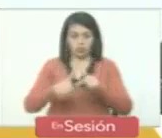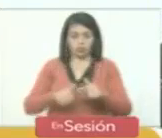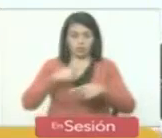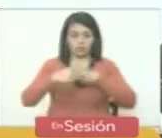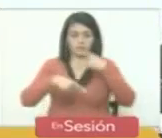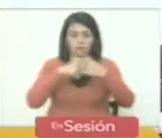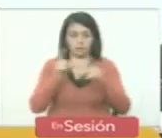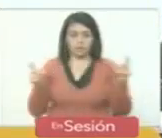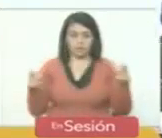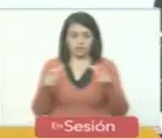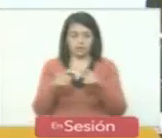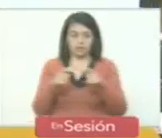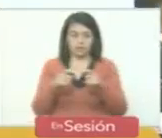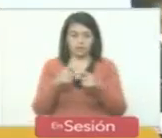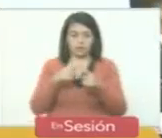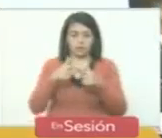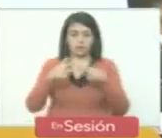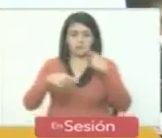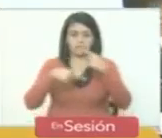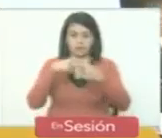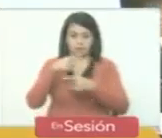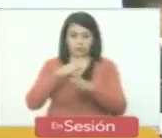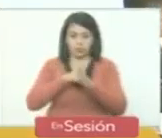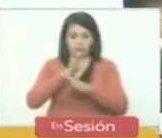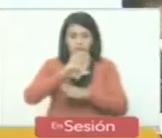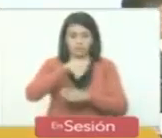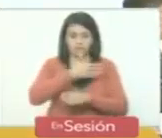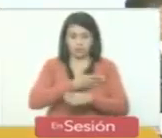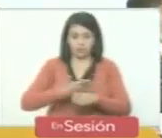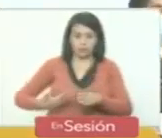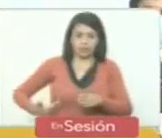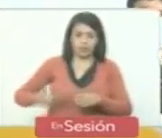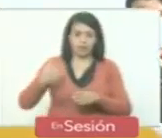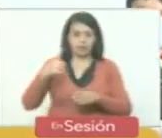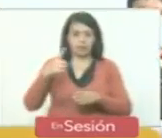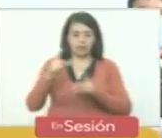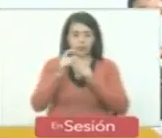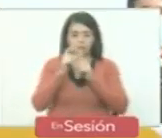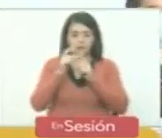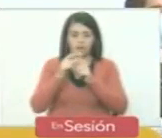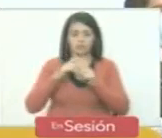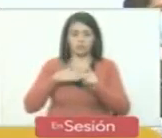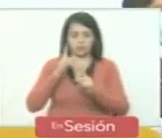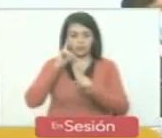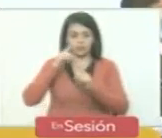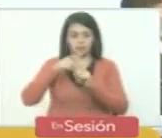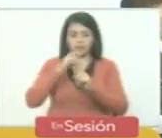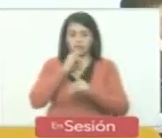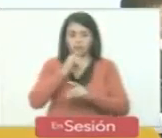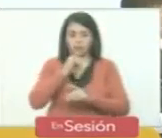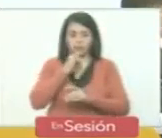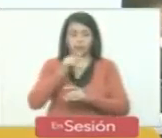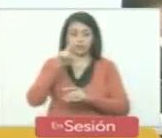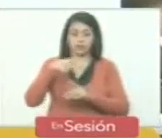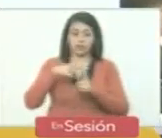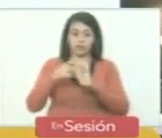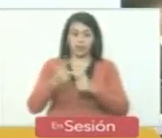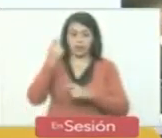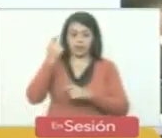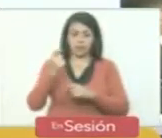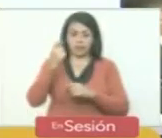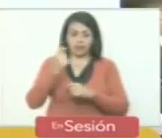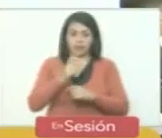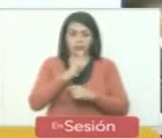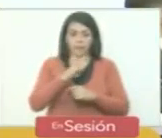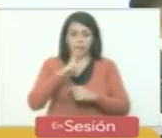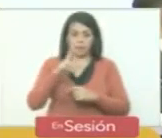próxima sesión. Seguidamente, el presidente cedió el derecho de palabra para puntos de información a los diputados